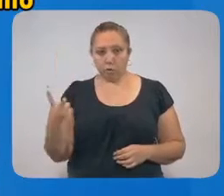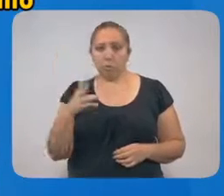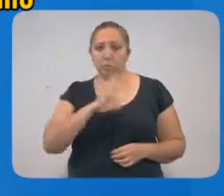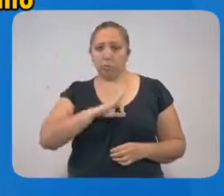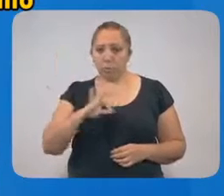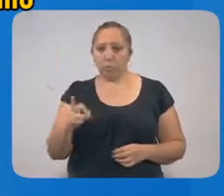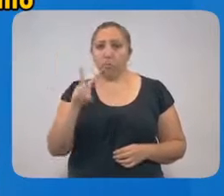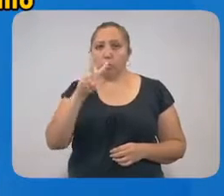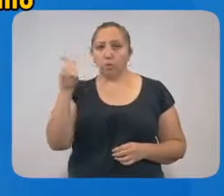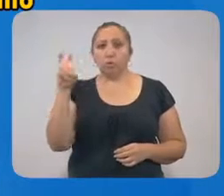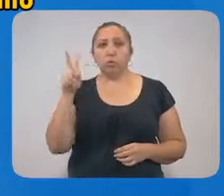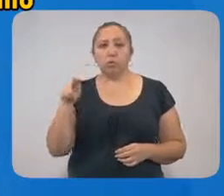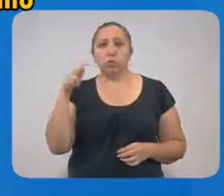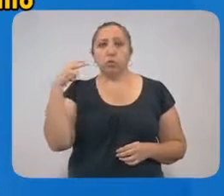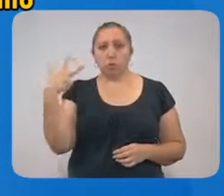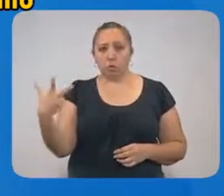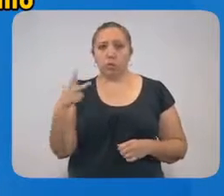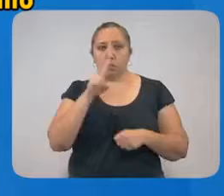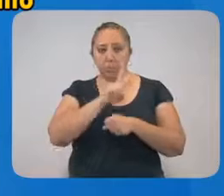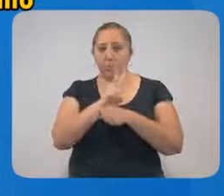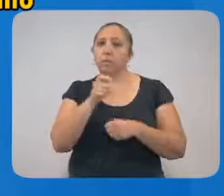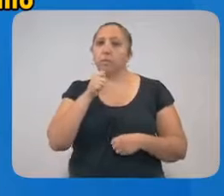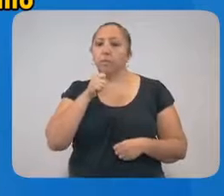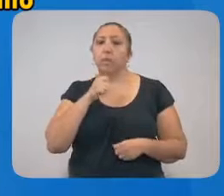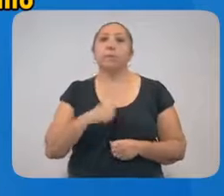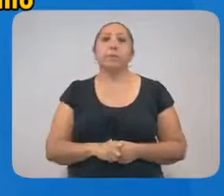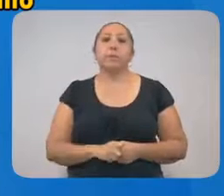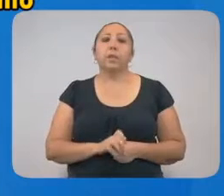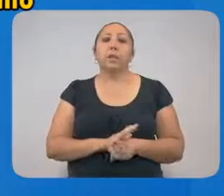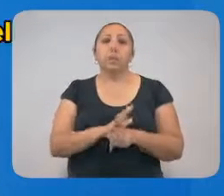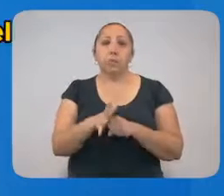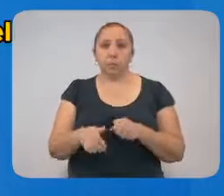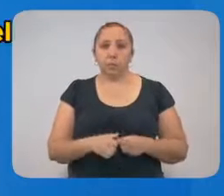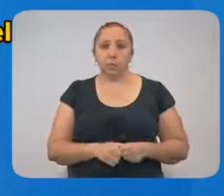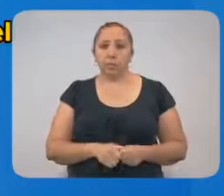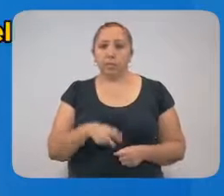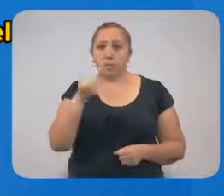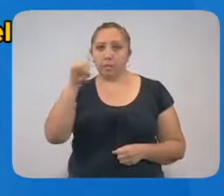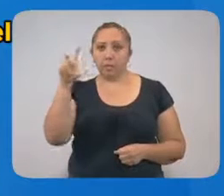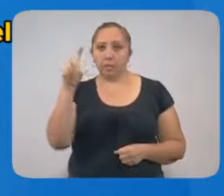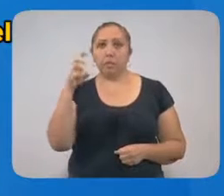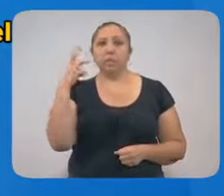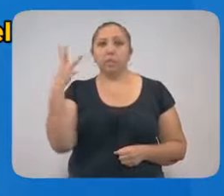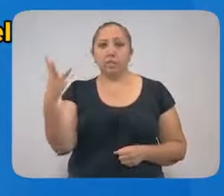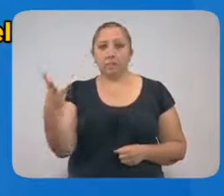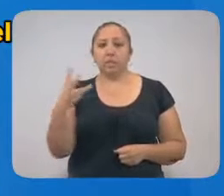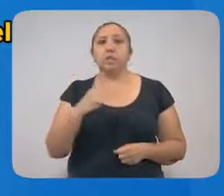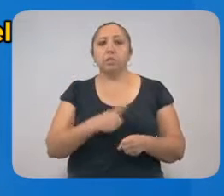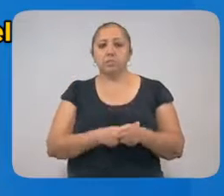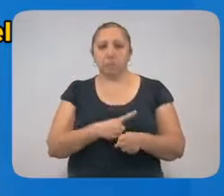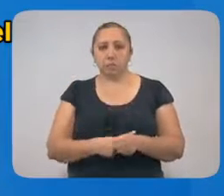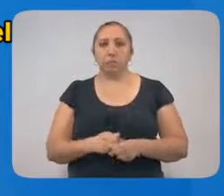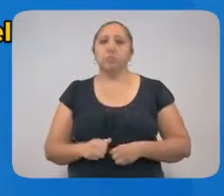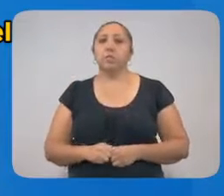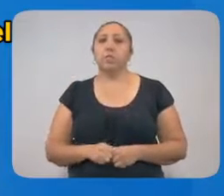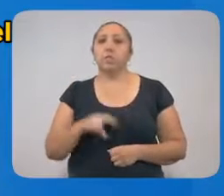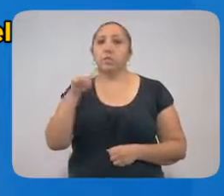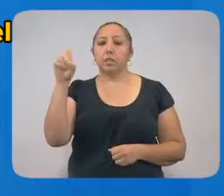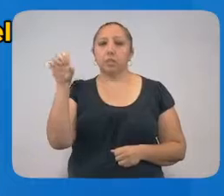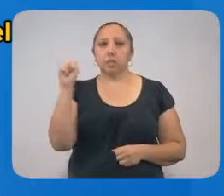sospechosos, 288 de vigilancia centinela, de los cuales 133 casos han dado positivo,